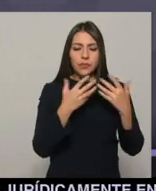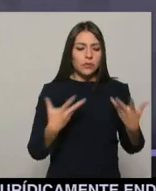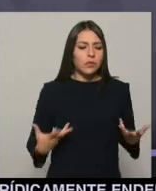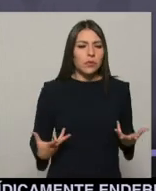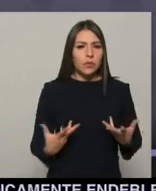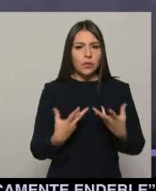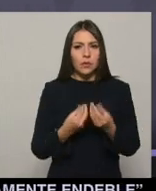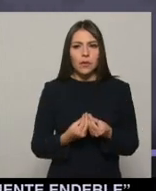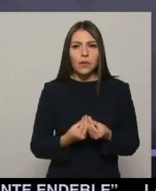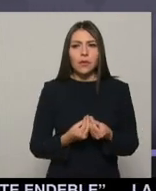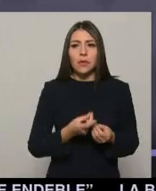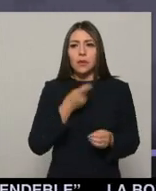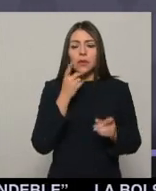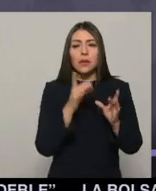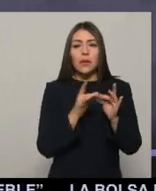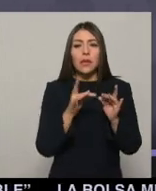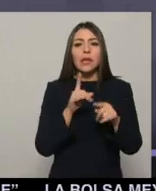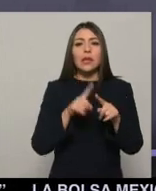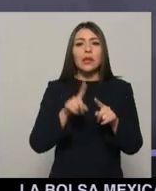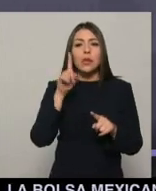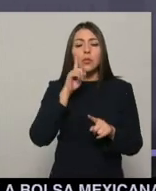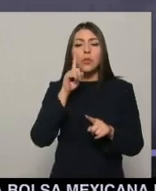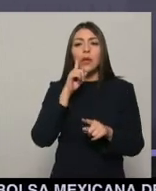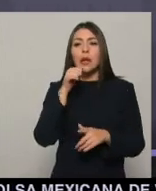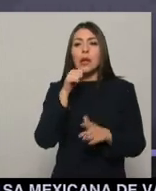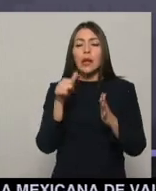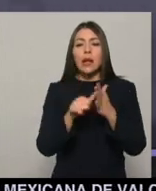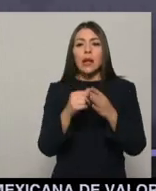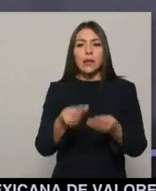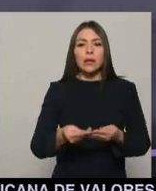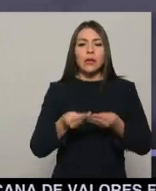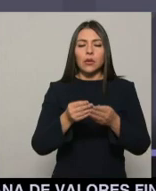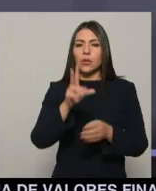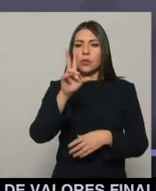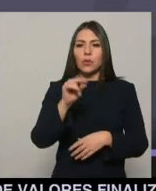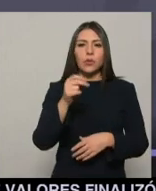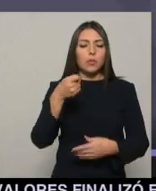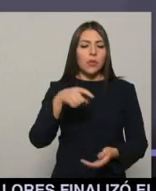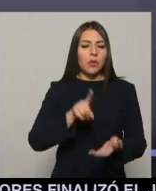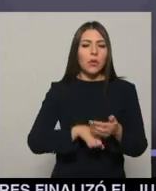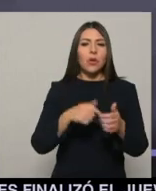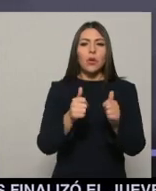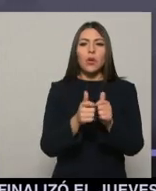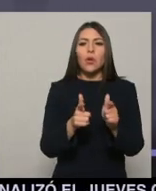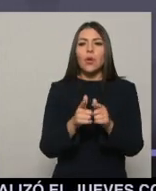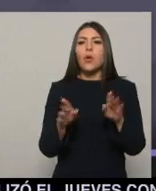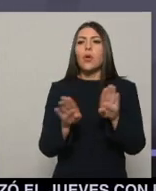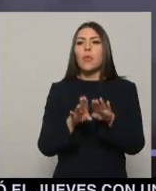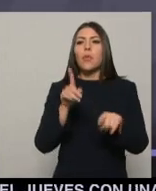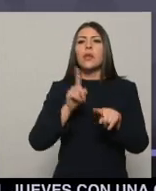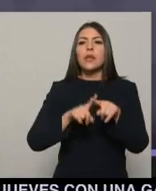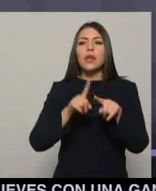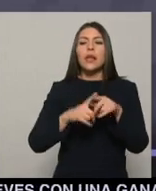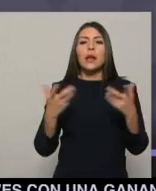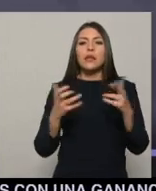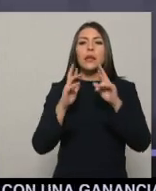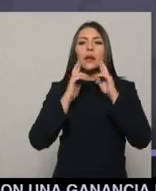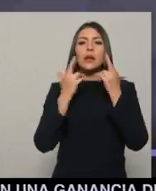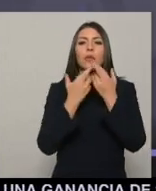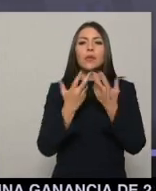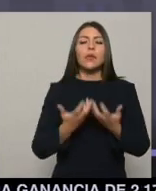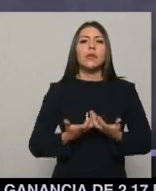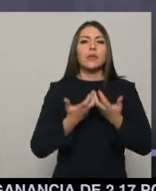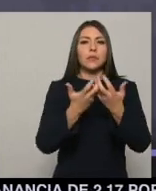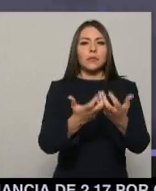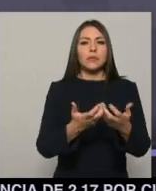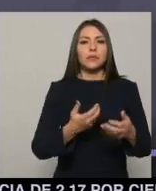conjunto. Menciona a las chicas que entregaron la carta, pero se va a discutir internamente en el grupo cómo vamos a proceder con la reunión con él.